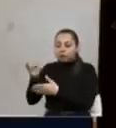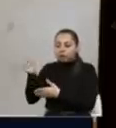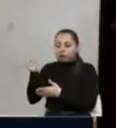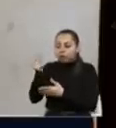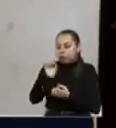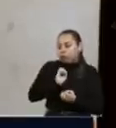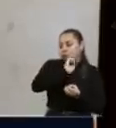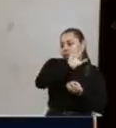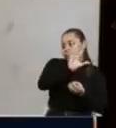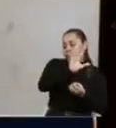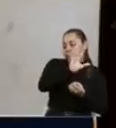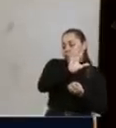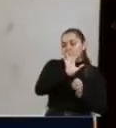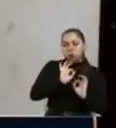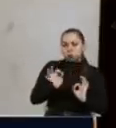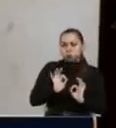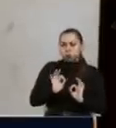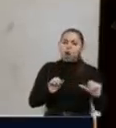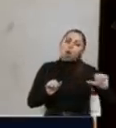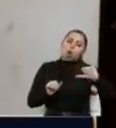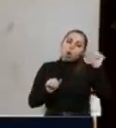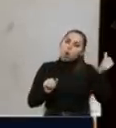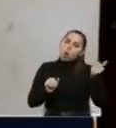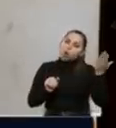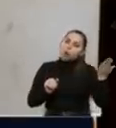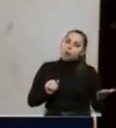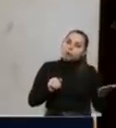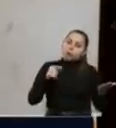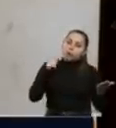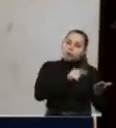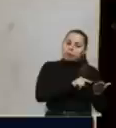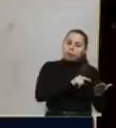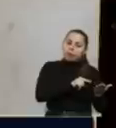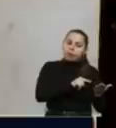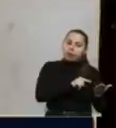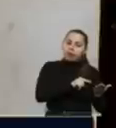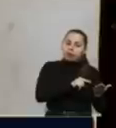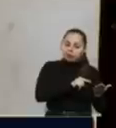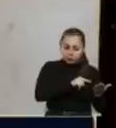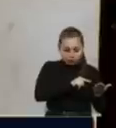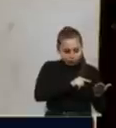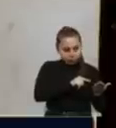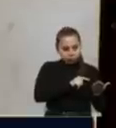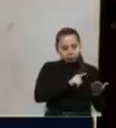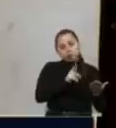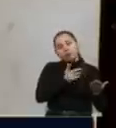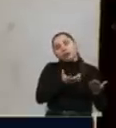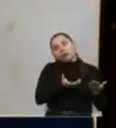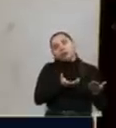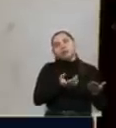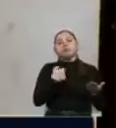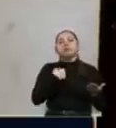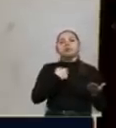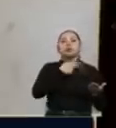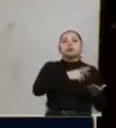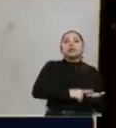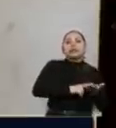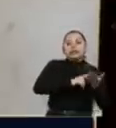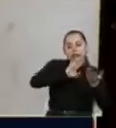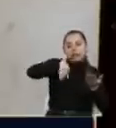las fuerzas, pero de otro lado que tendría, digámoslo así, un